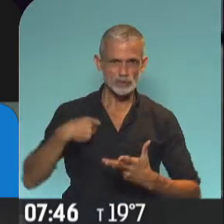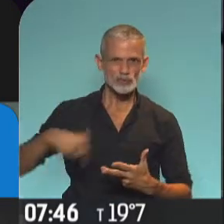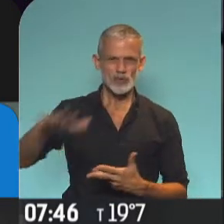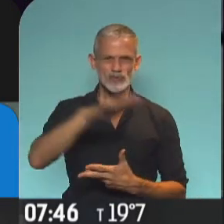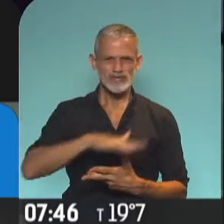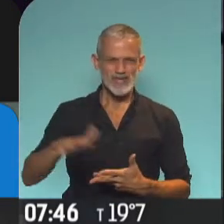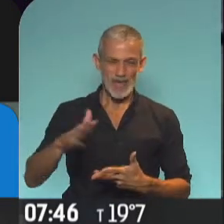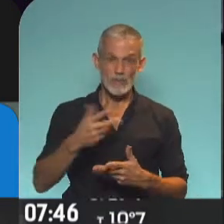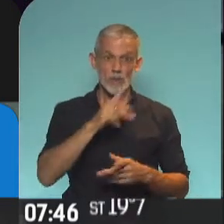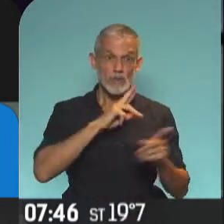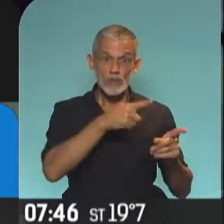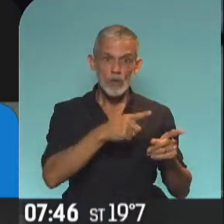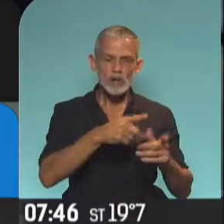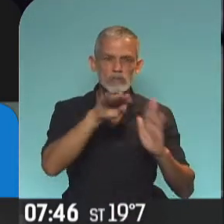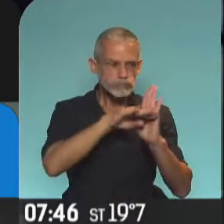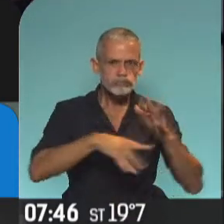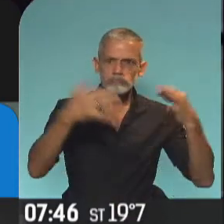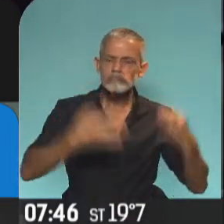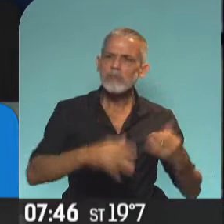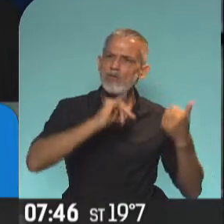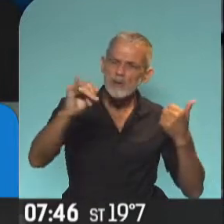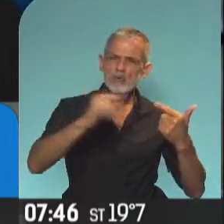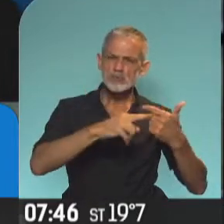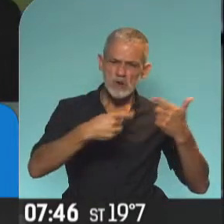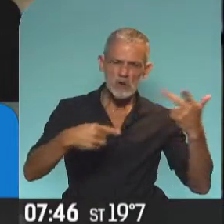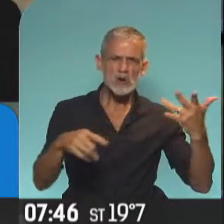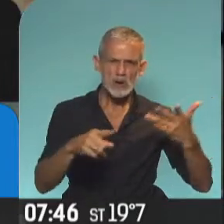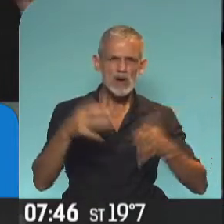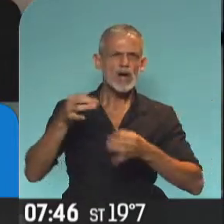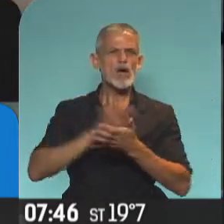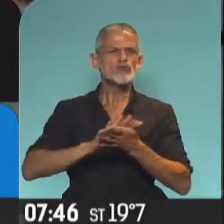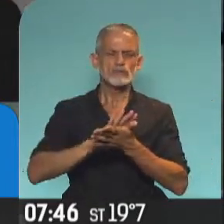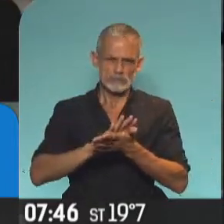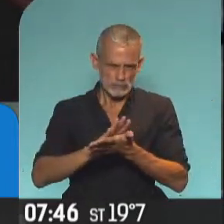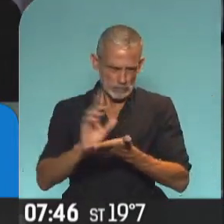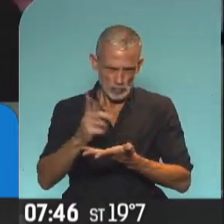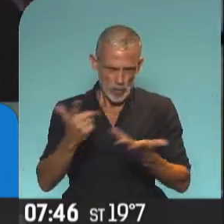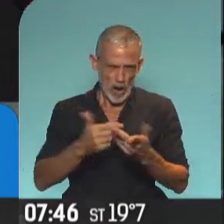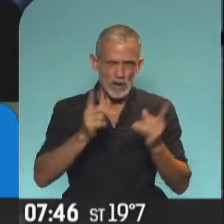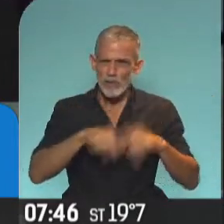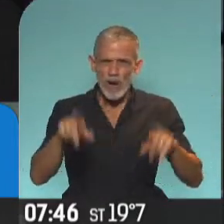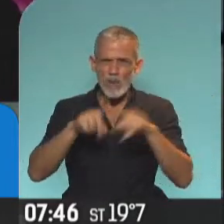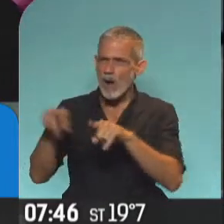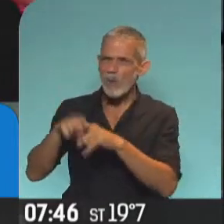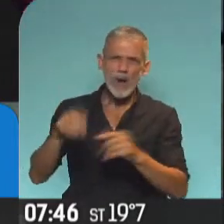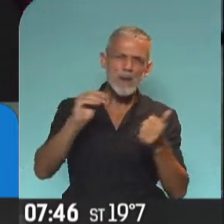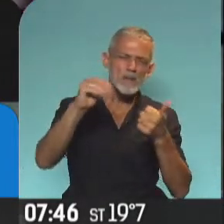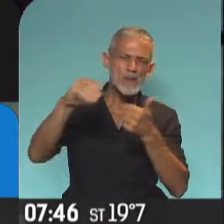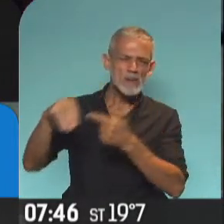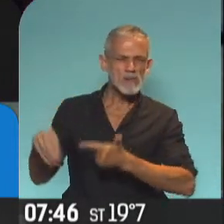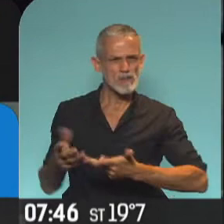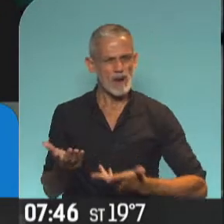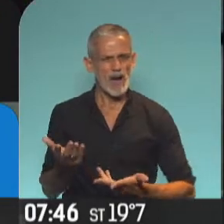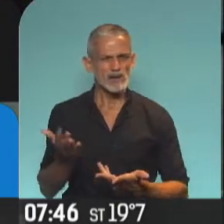las víctimas hacen todo lo que deberían hacer la respuesta del portal no es satisfactoria los casos siguen sucediendo entonces finalmente escucho